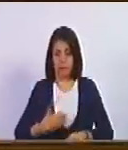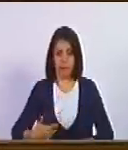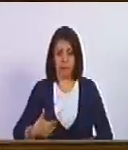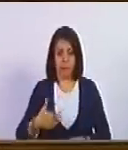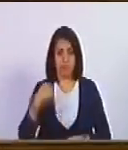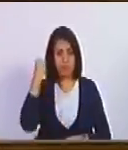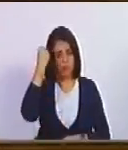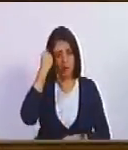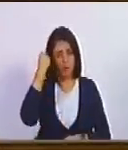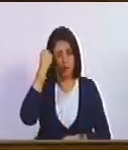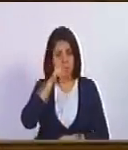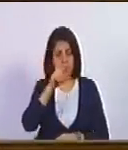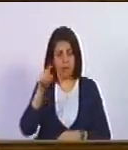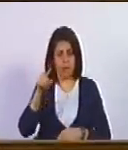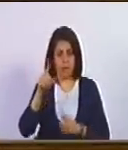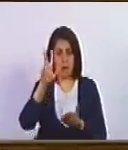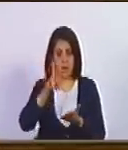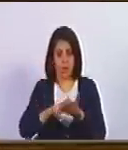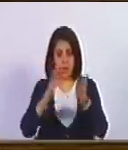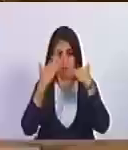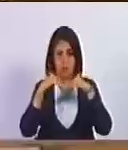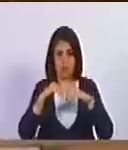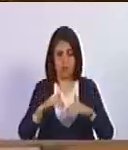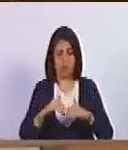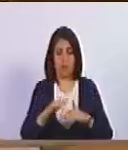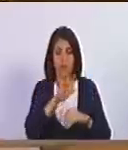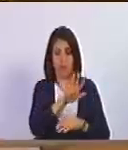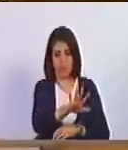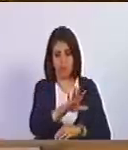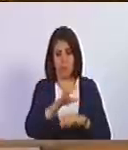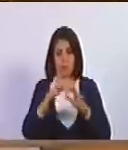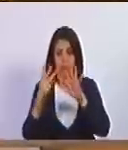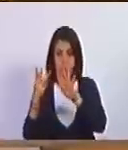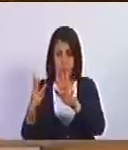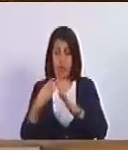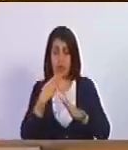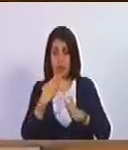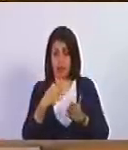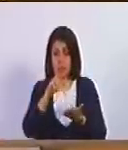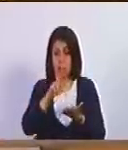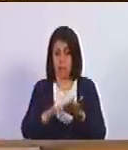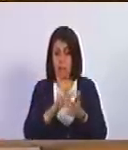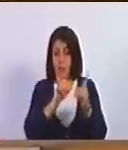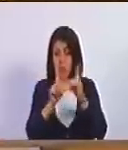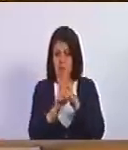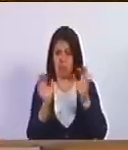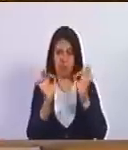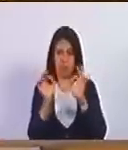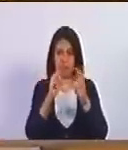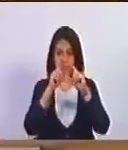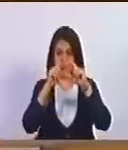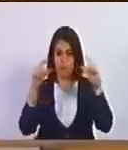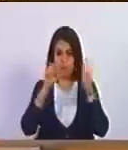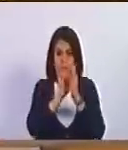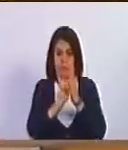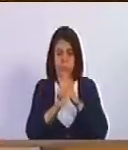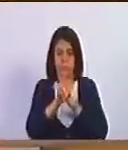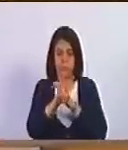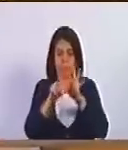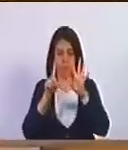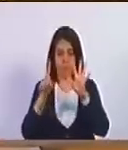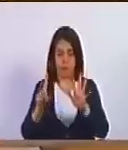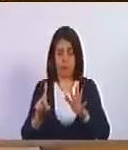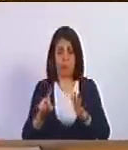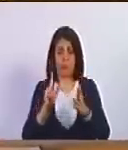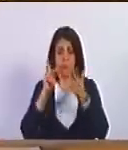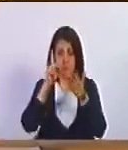En consideración el acápite. Queda aprobado. Siguiente. 58º. Se propone aprobar sin modificación el epígrafe del artículo 26,